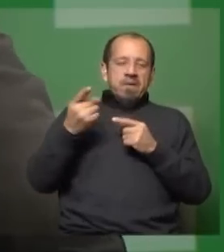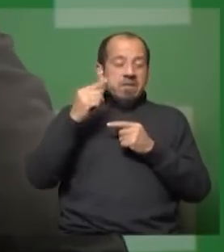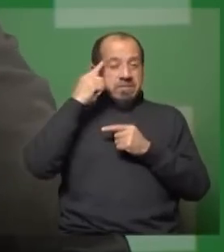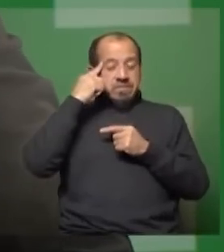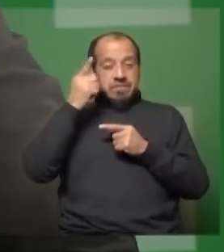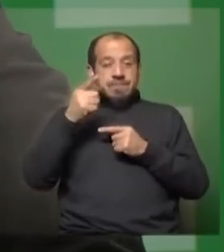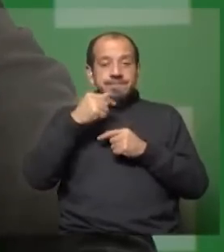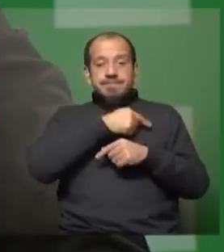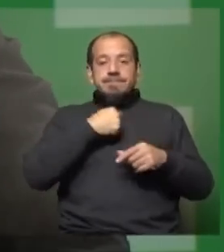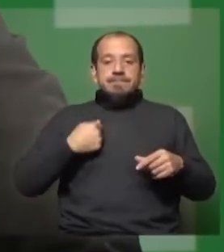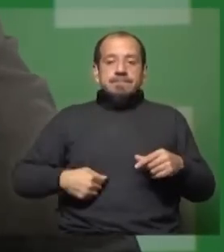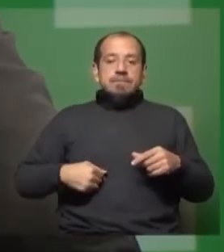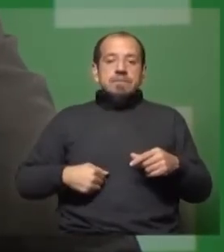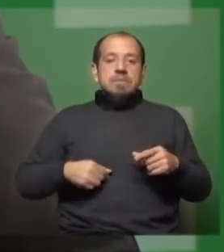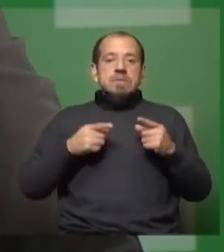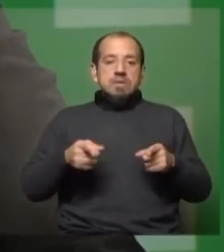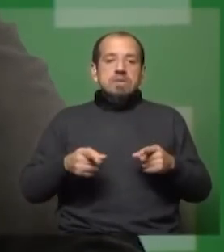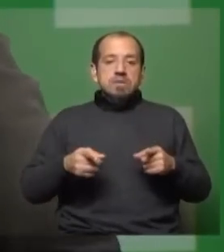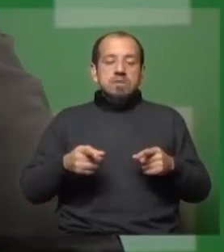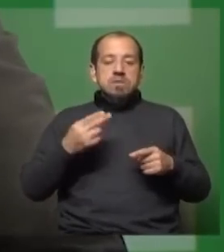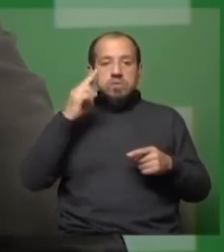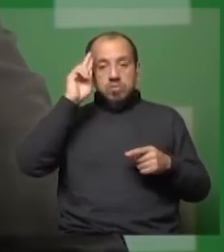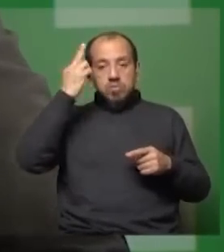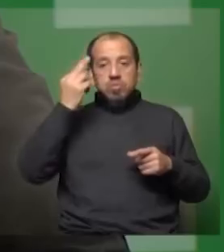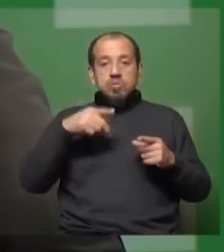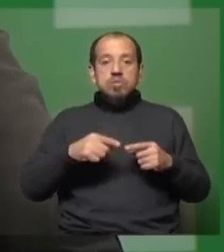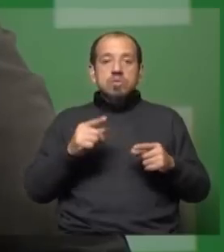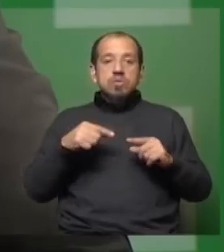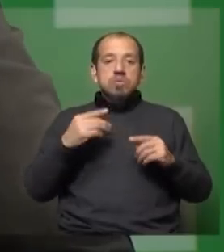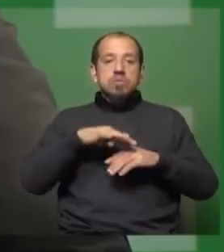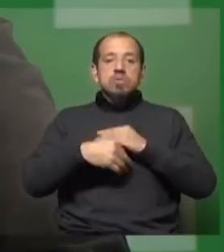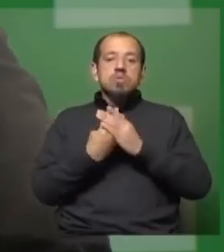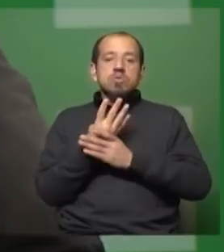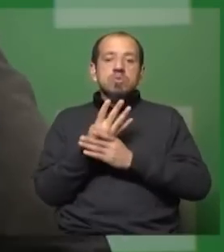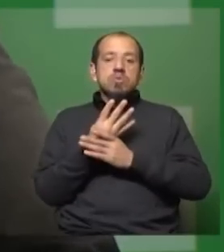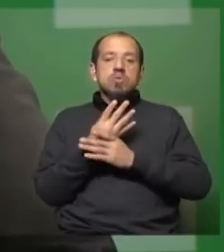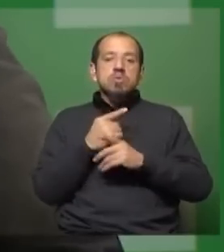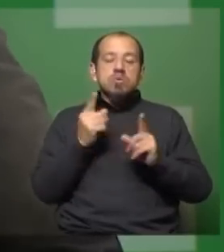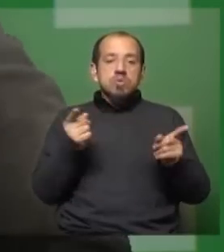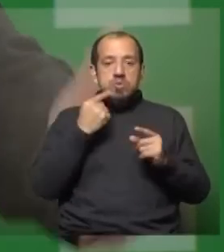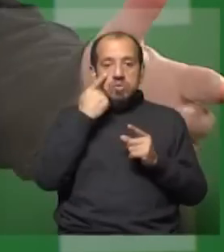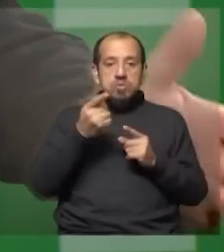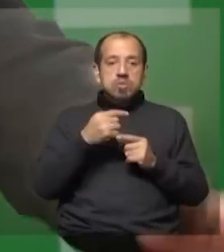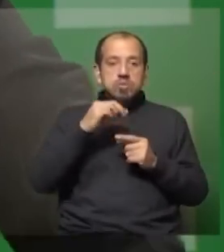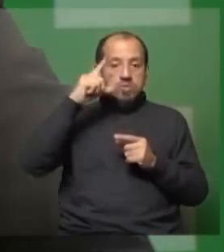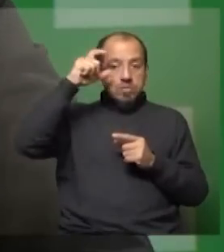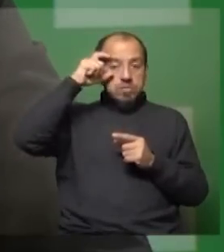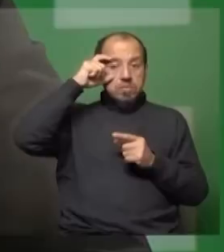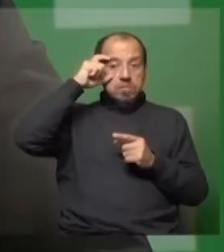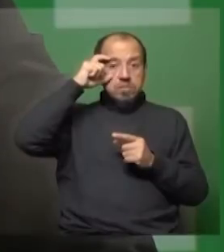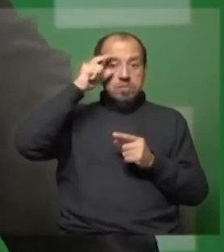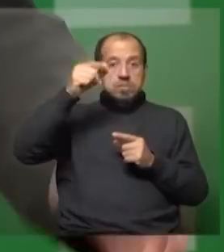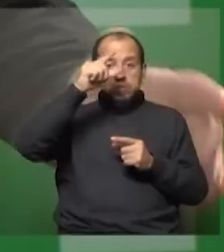decir a China nosotros no vamos a negociar con ustedes vamos a negociar con el mercosur después yo no escuché que biden cuando recibió